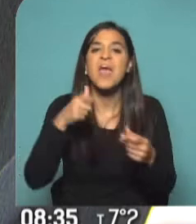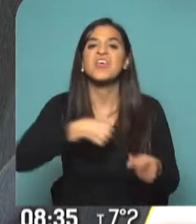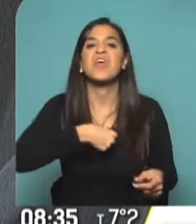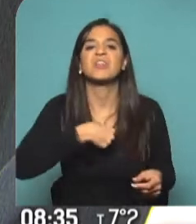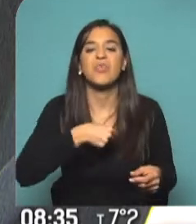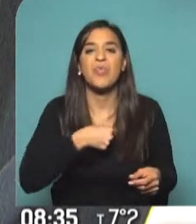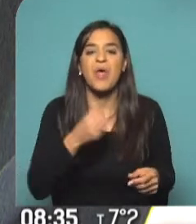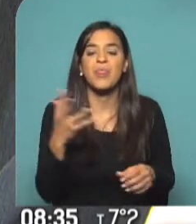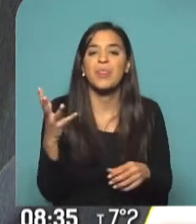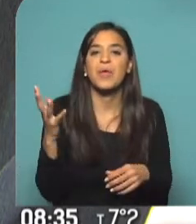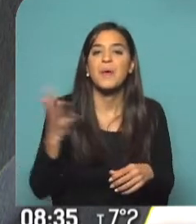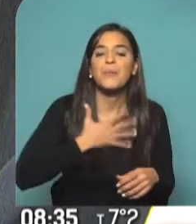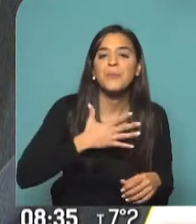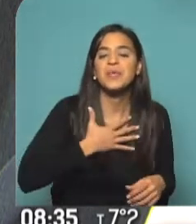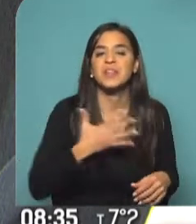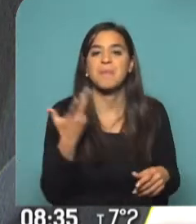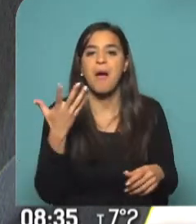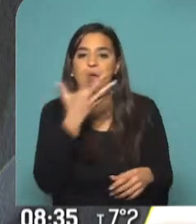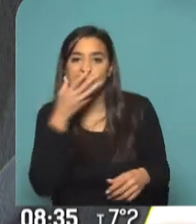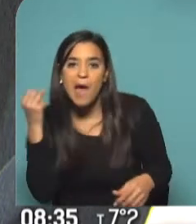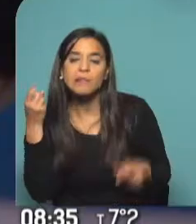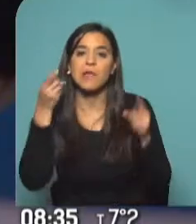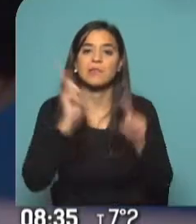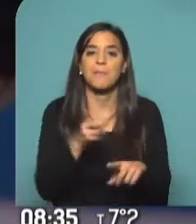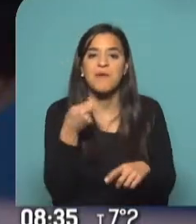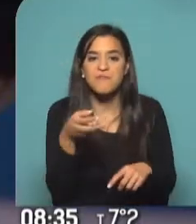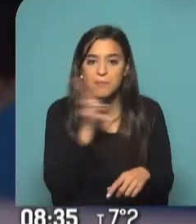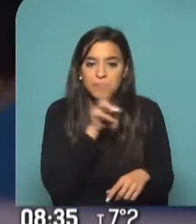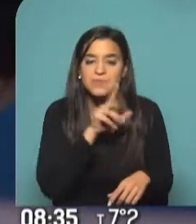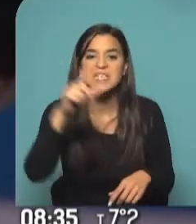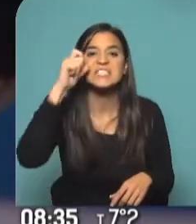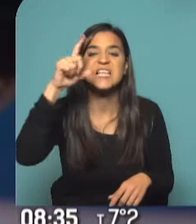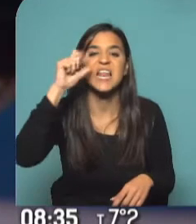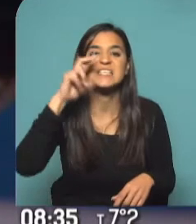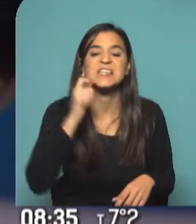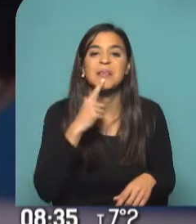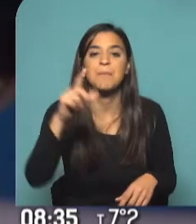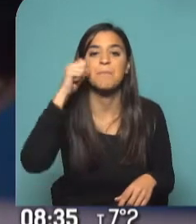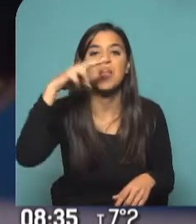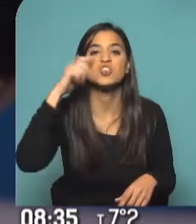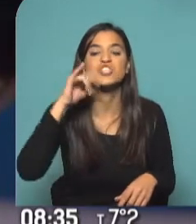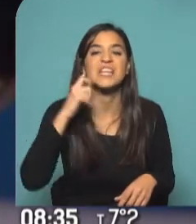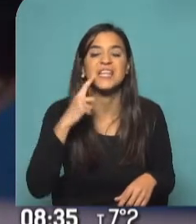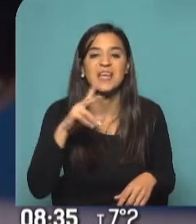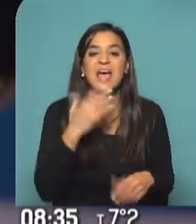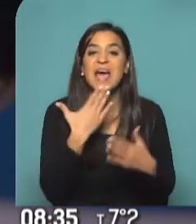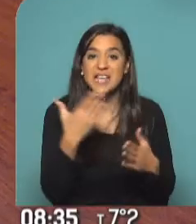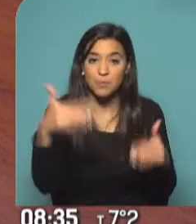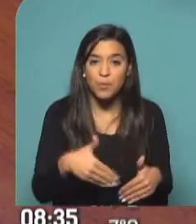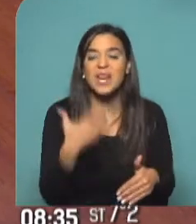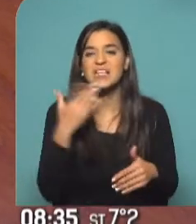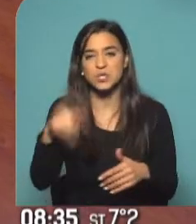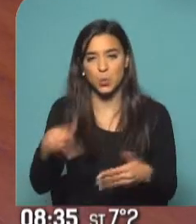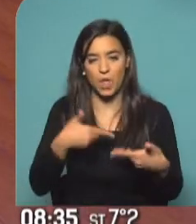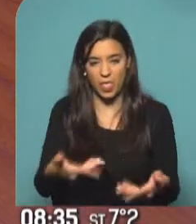víctimas de trata y de femicidios nos acompaña la antropóloga celeste pero si no gracias por venir nada es de ustedes por el espacio celeste como